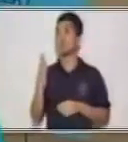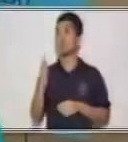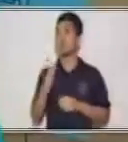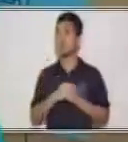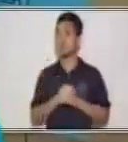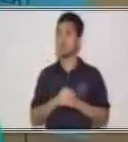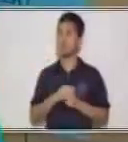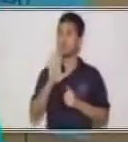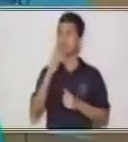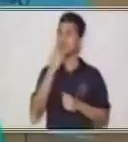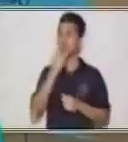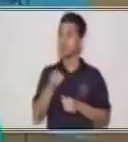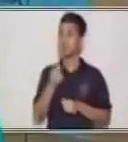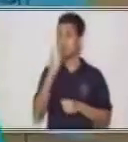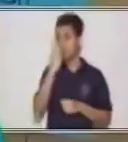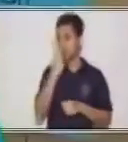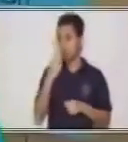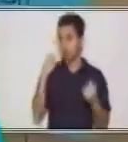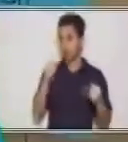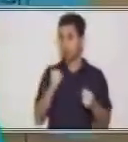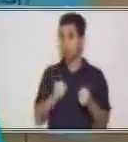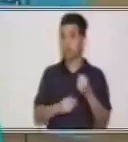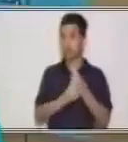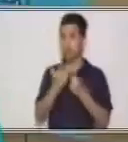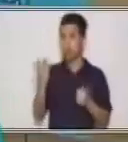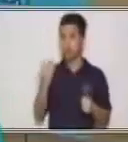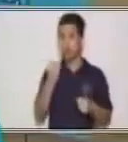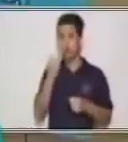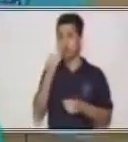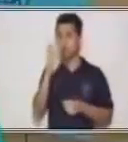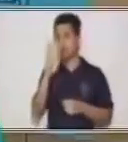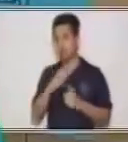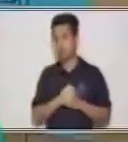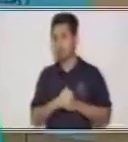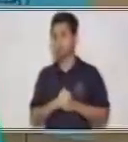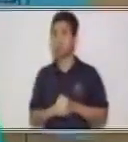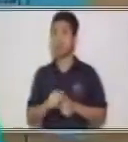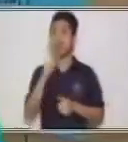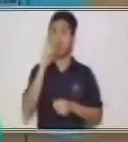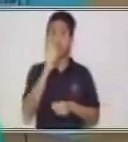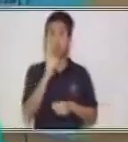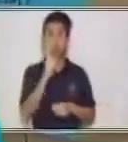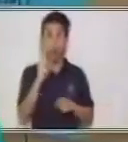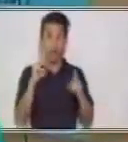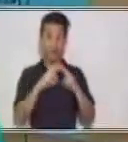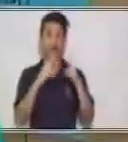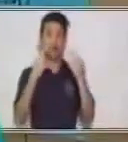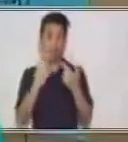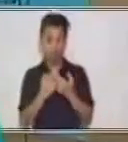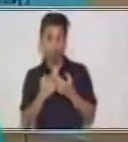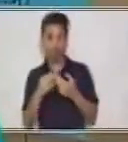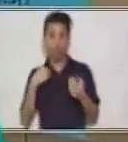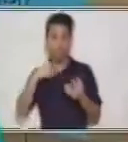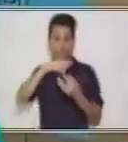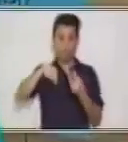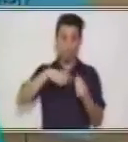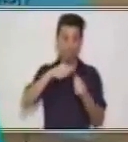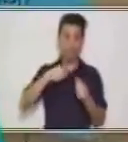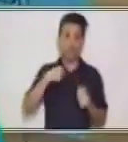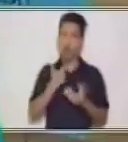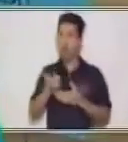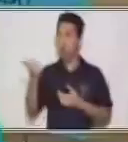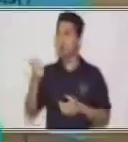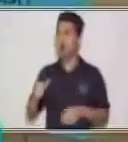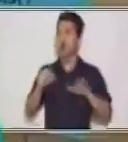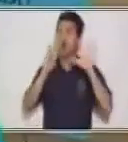número 4, vamos primero con el 4. Dice, para una reunión familiar hemos comprado 8 botellas de